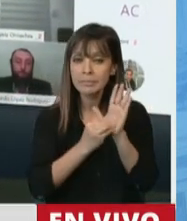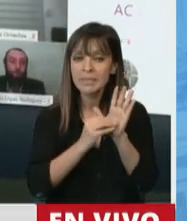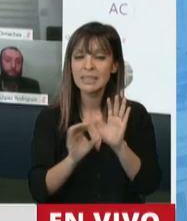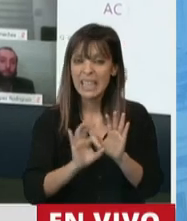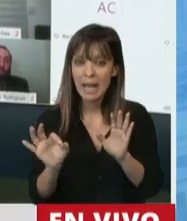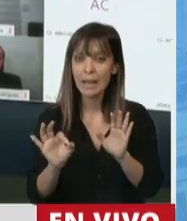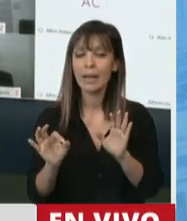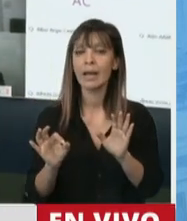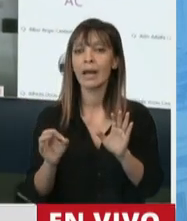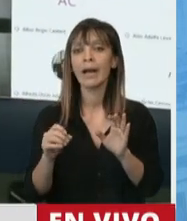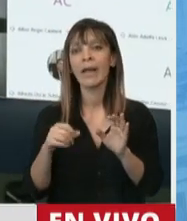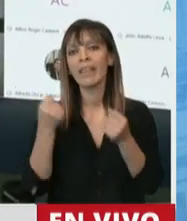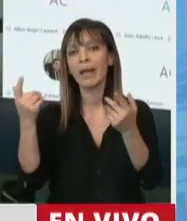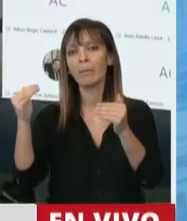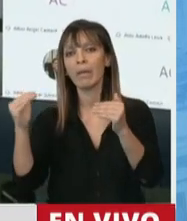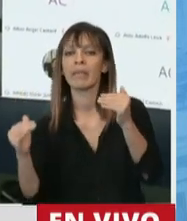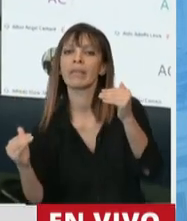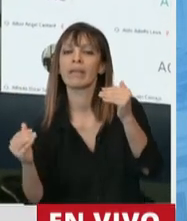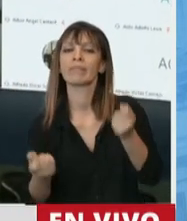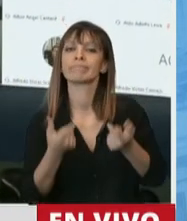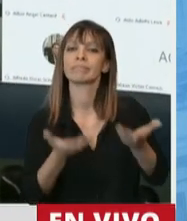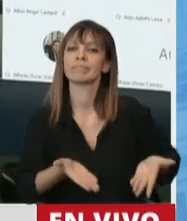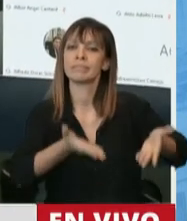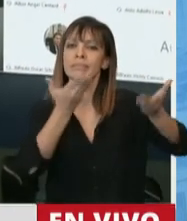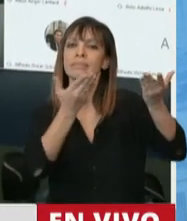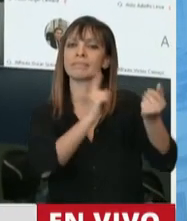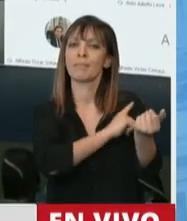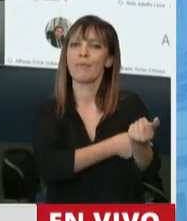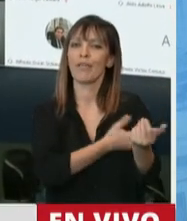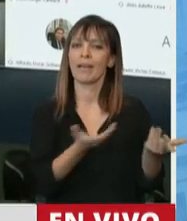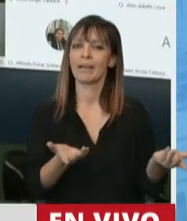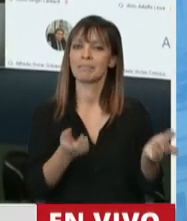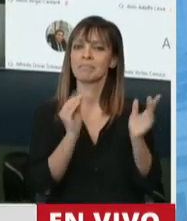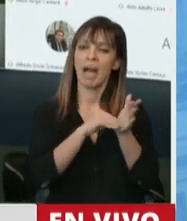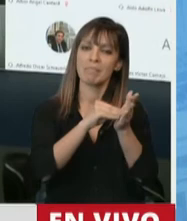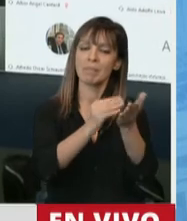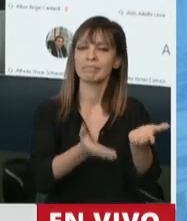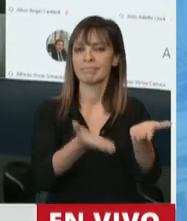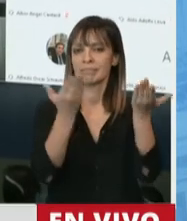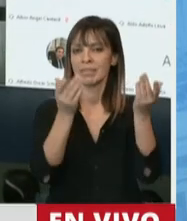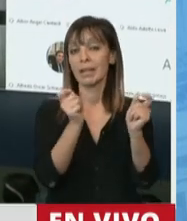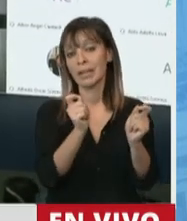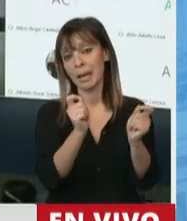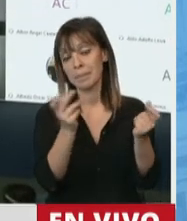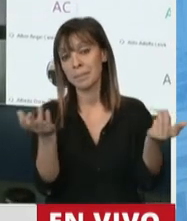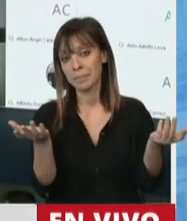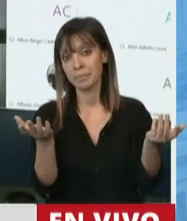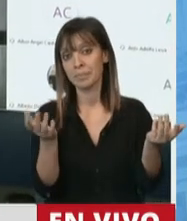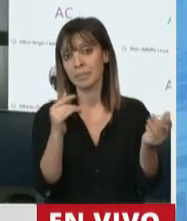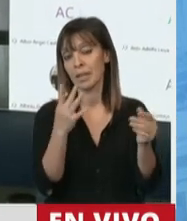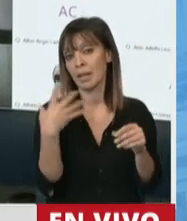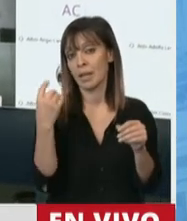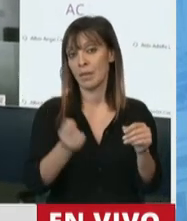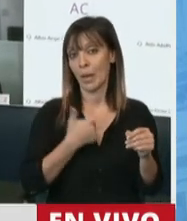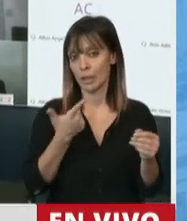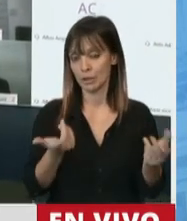explícitamente para el más débil, queda legislado implícitamente para el más fuerte, que en este caso son